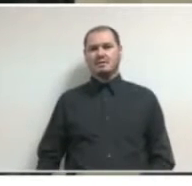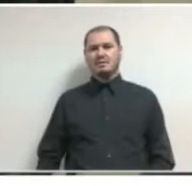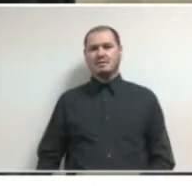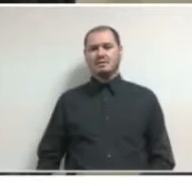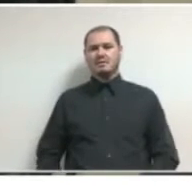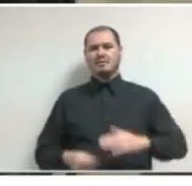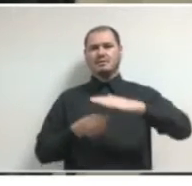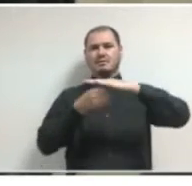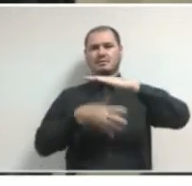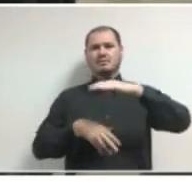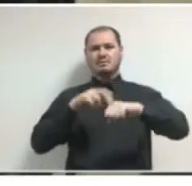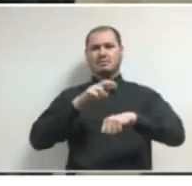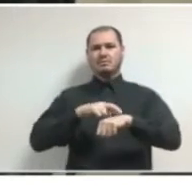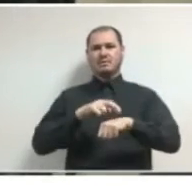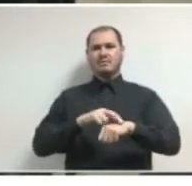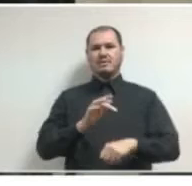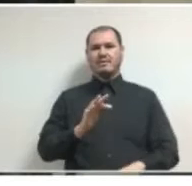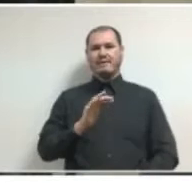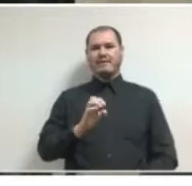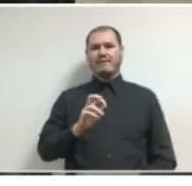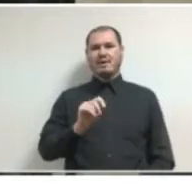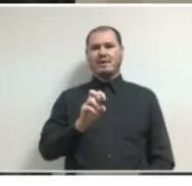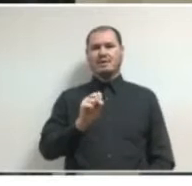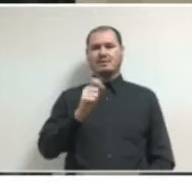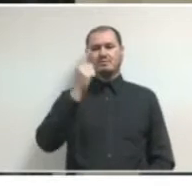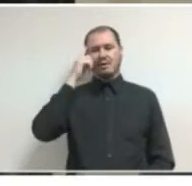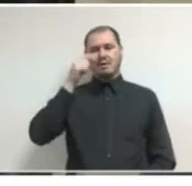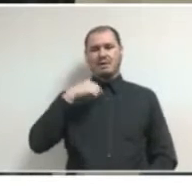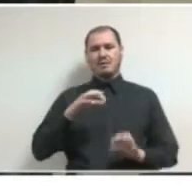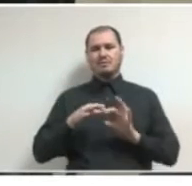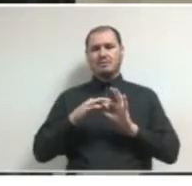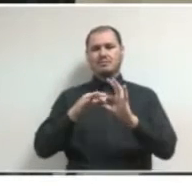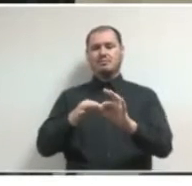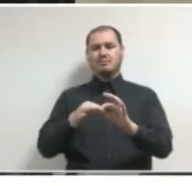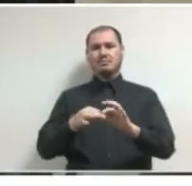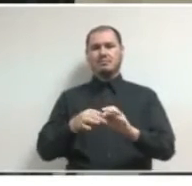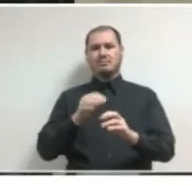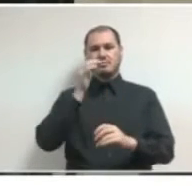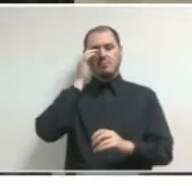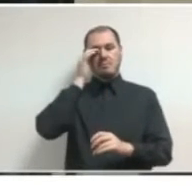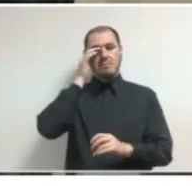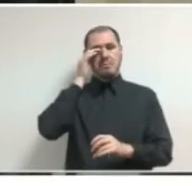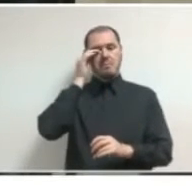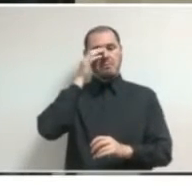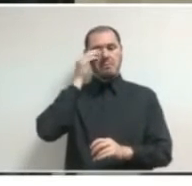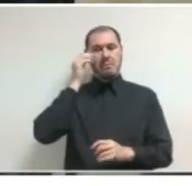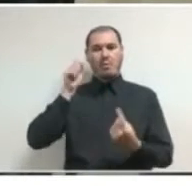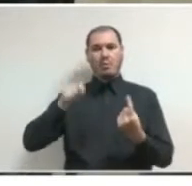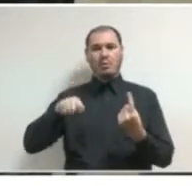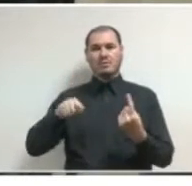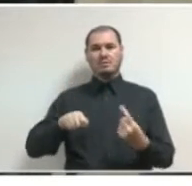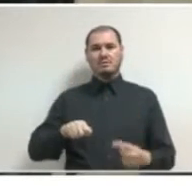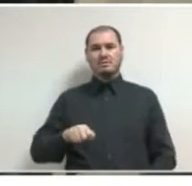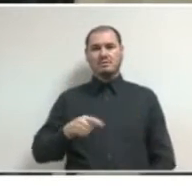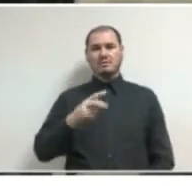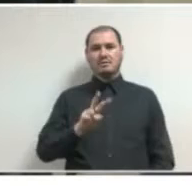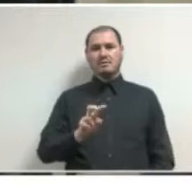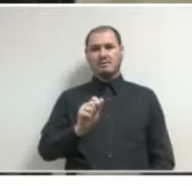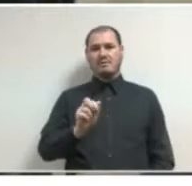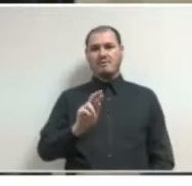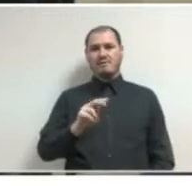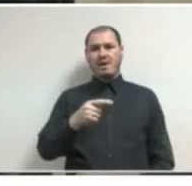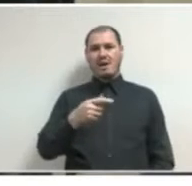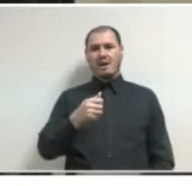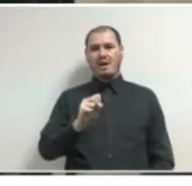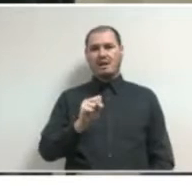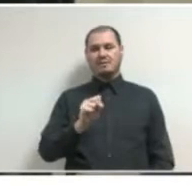ministro Antonio Fretes, ni de. Para. Que toma esa. Ya esa milla, yo mongue tape, magistrado Vargas. Hoy que es el